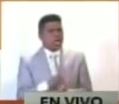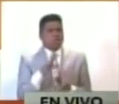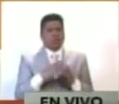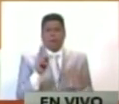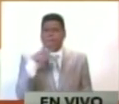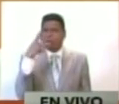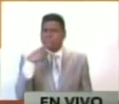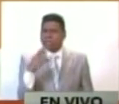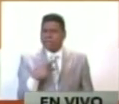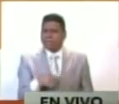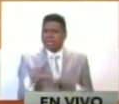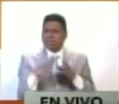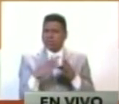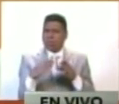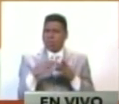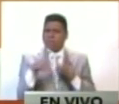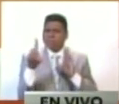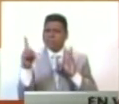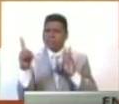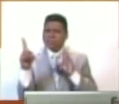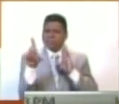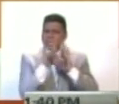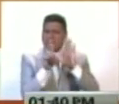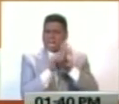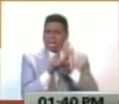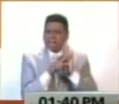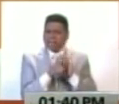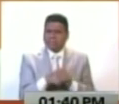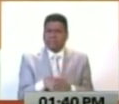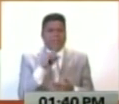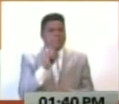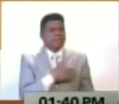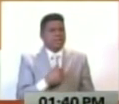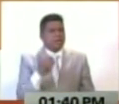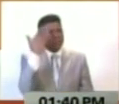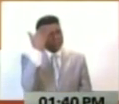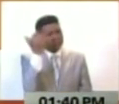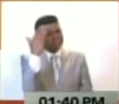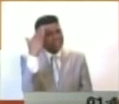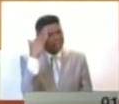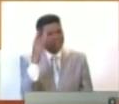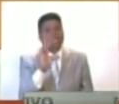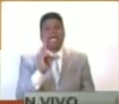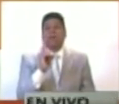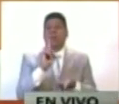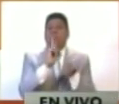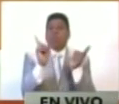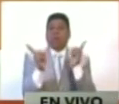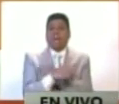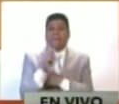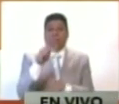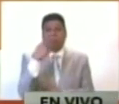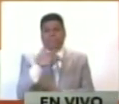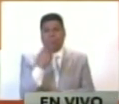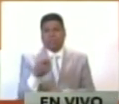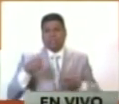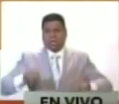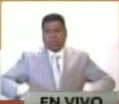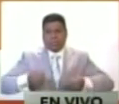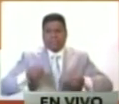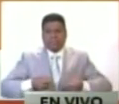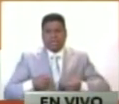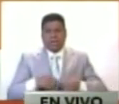allá de argumentos legales que cada uno pueda esgrimir. Y también quería saber si ha habido un cambio en las políticas comerciales en